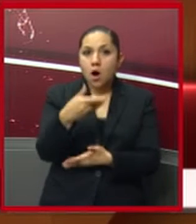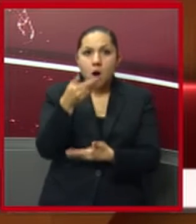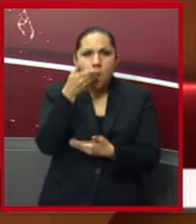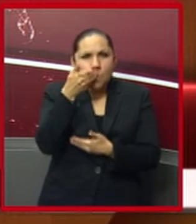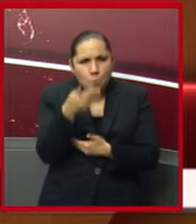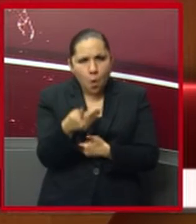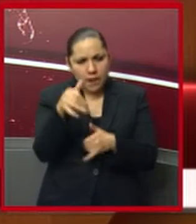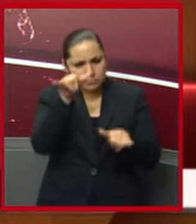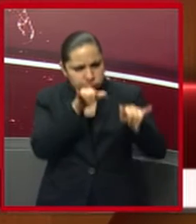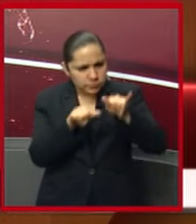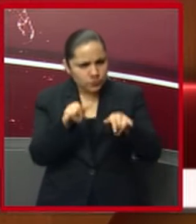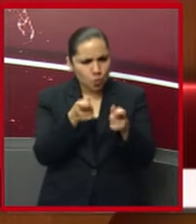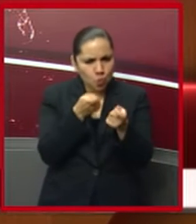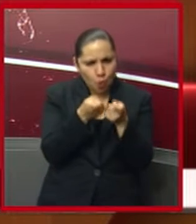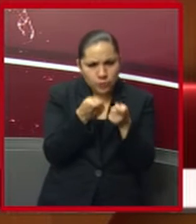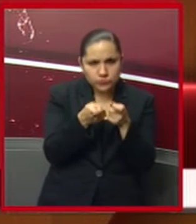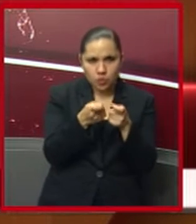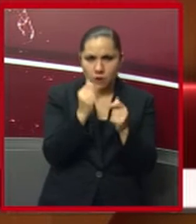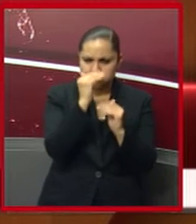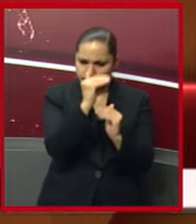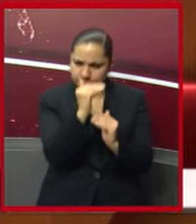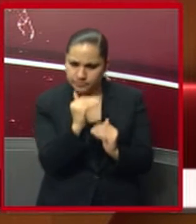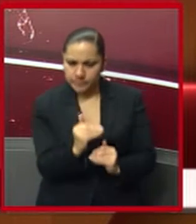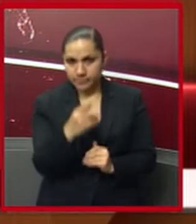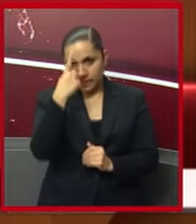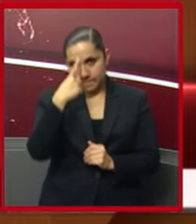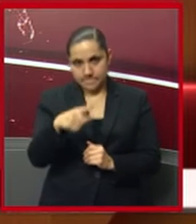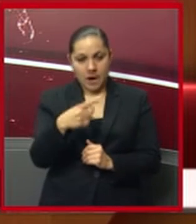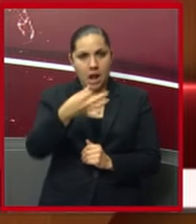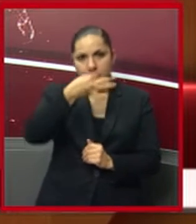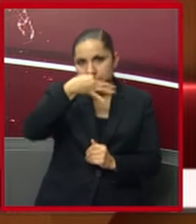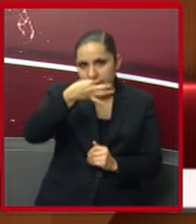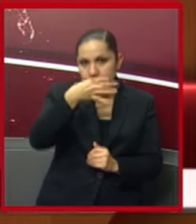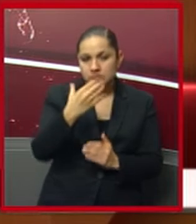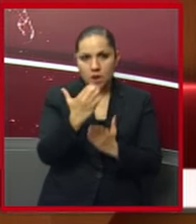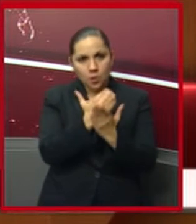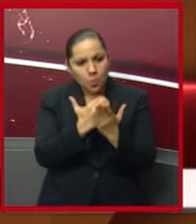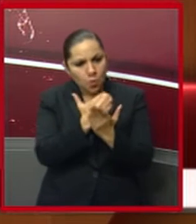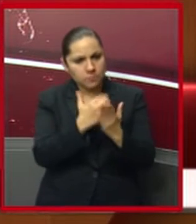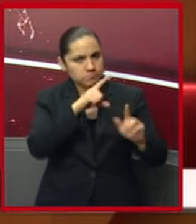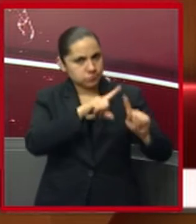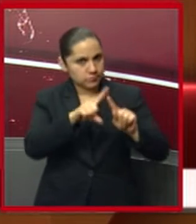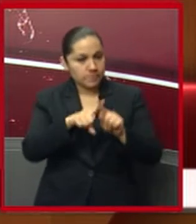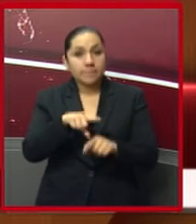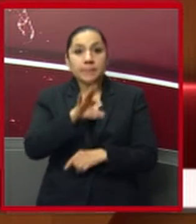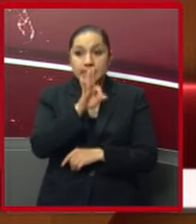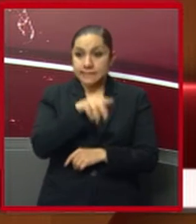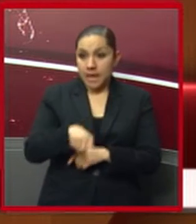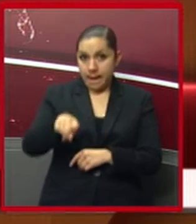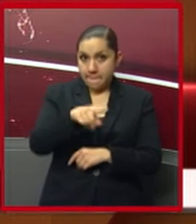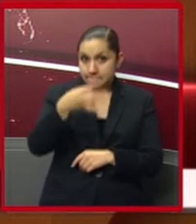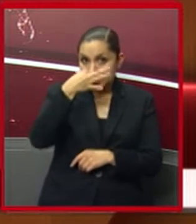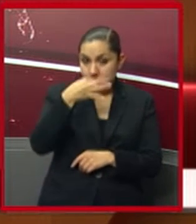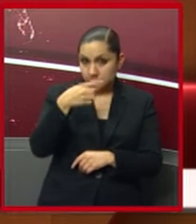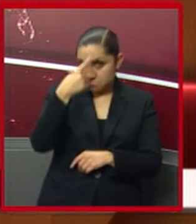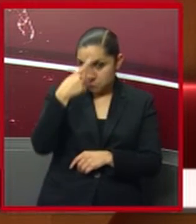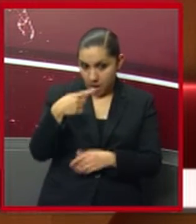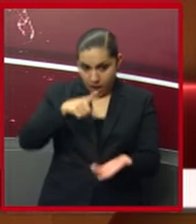estricto control médico. Que como todo medicamento, aquellos que contengan canábicos deben ser